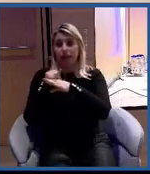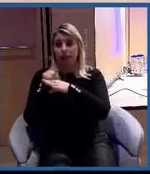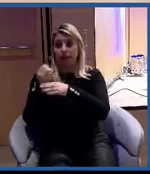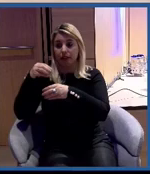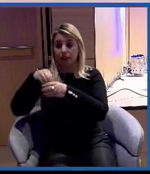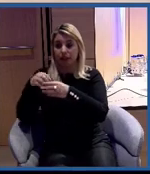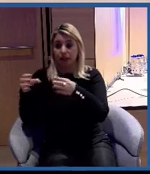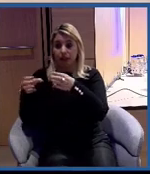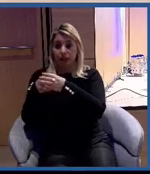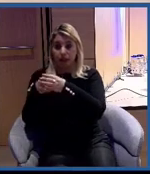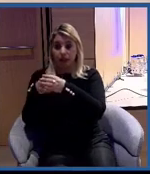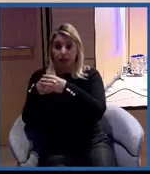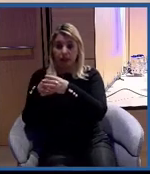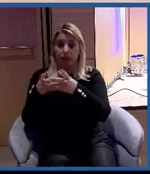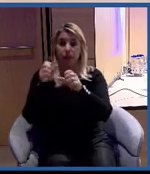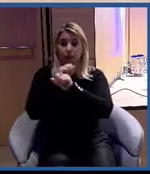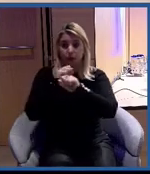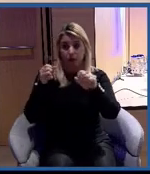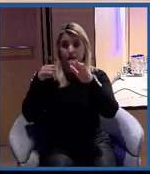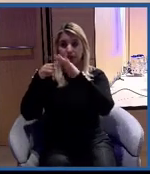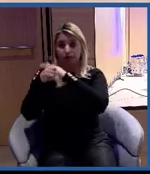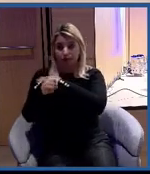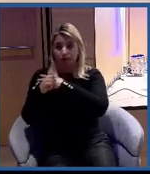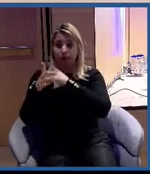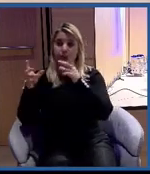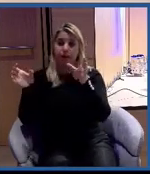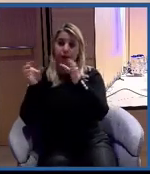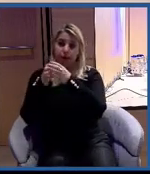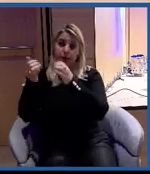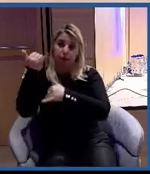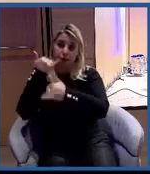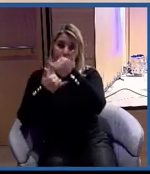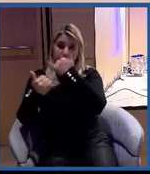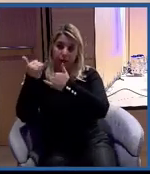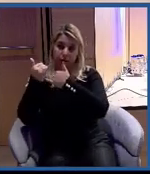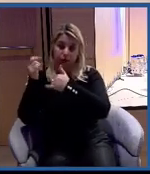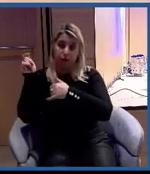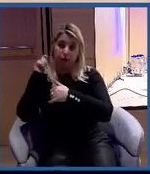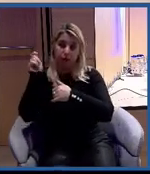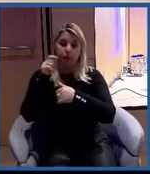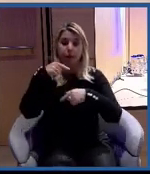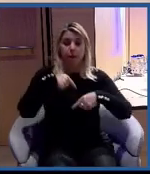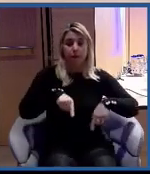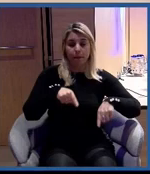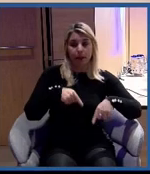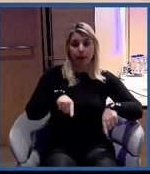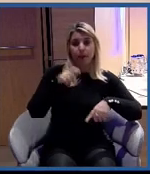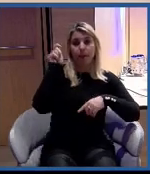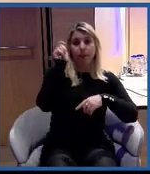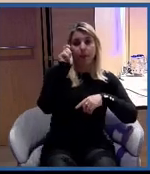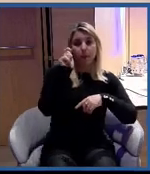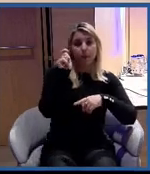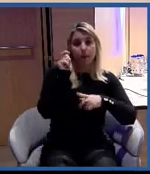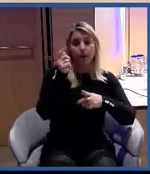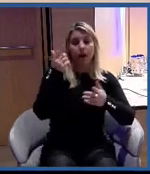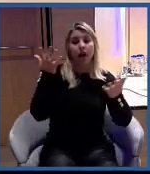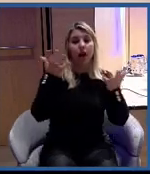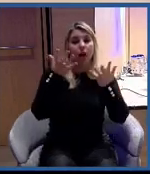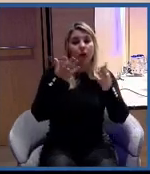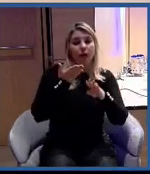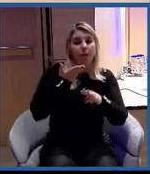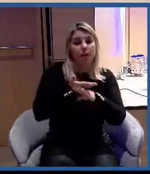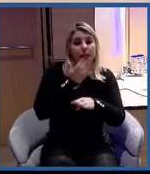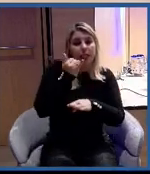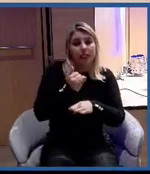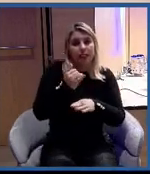cuando hablábamos de la ley de acceso a la información públ el Ministerio Público por ejemplo Ahora nos exige si yo